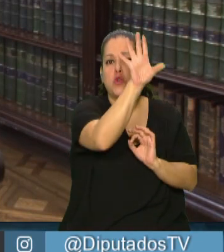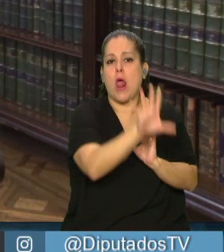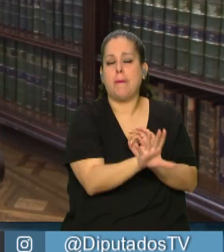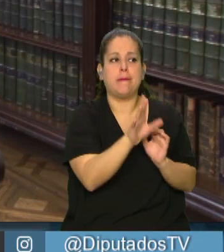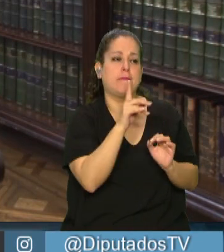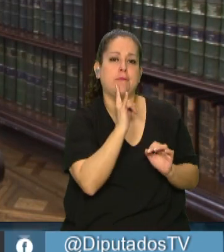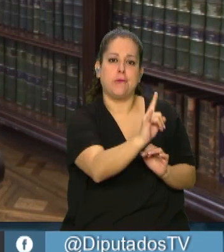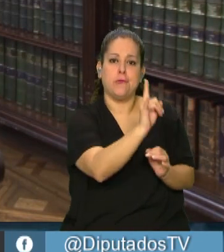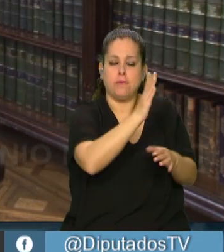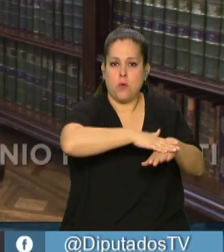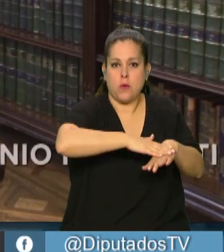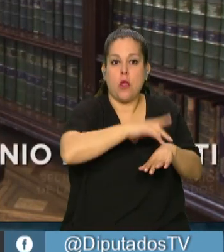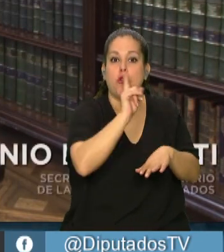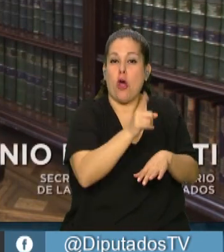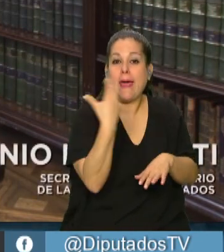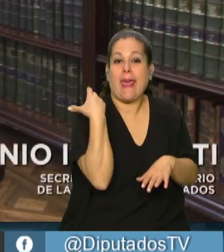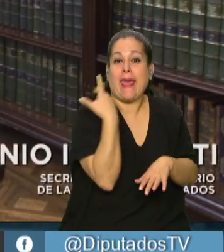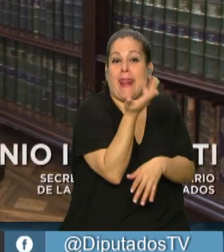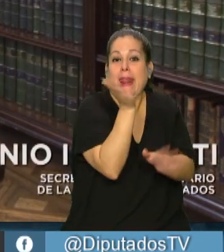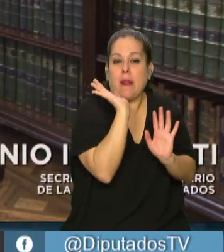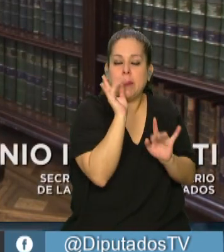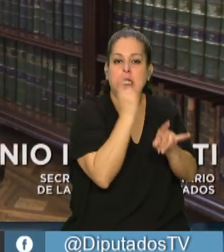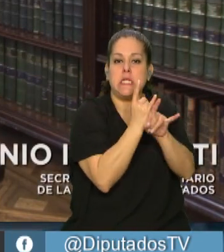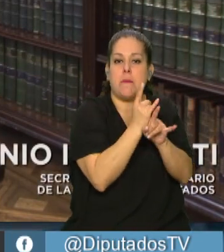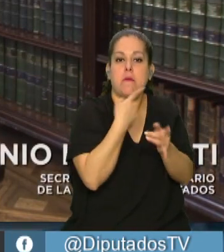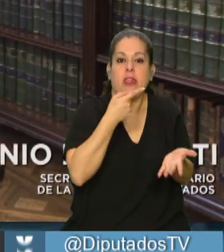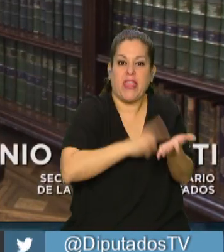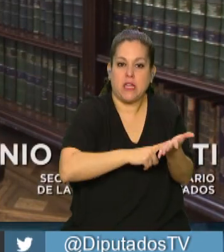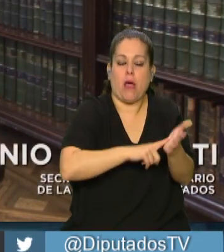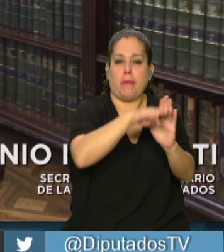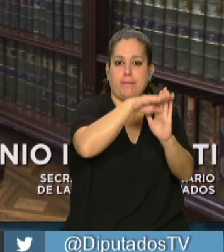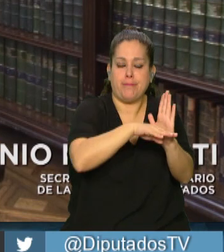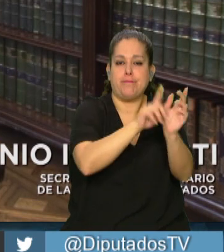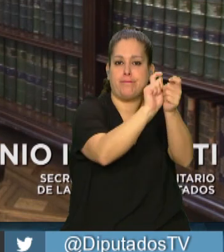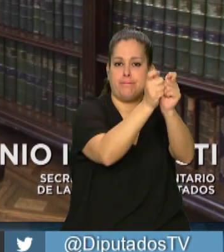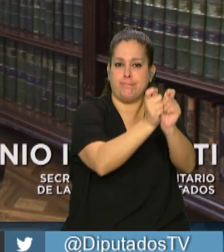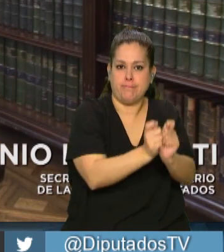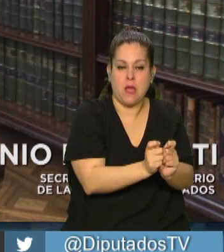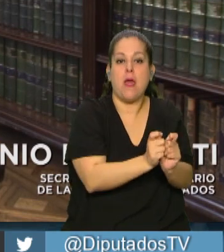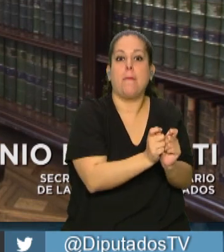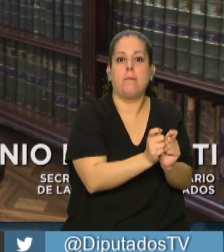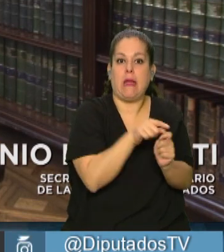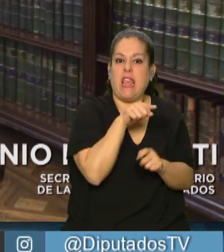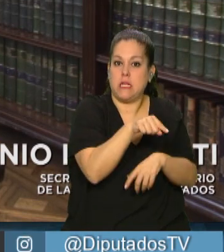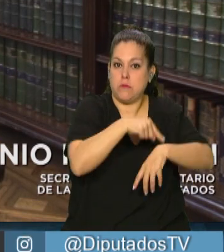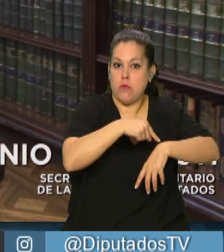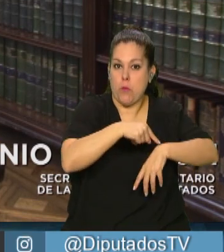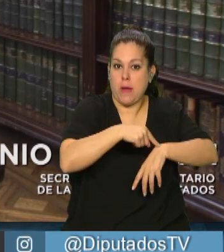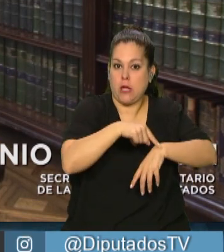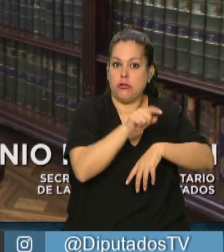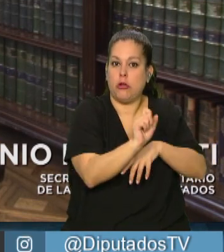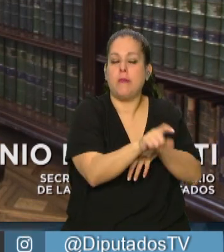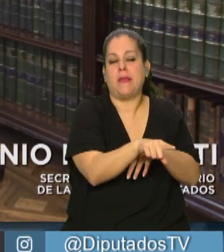que generalmente modifican los dictámenes. La responsabilidad mayor en ese momento